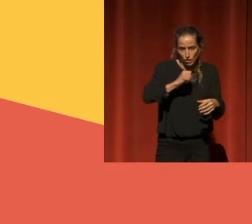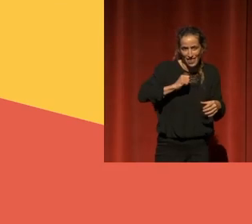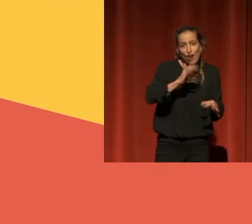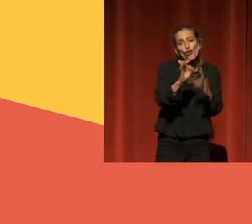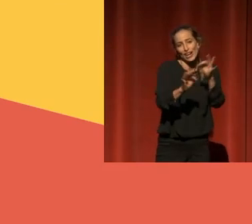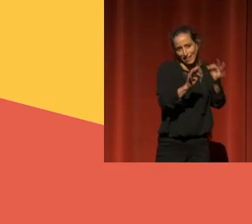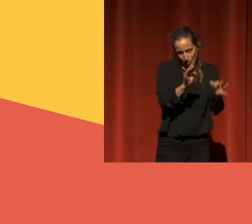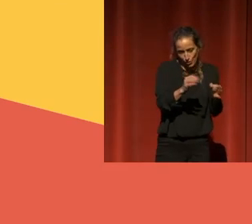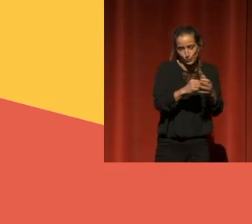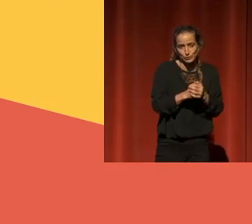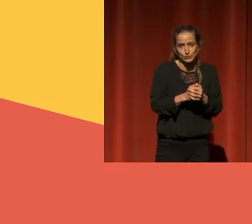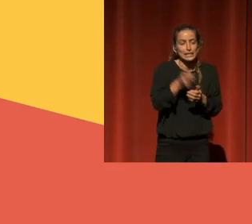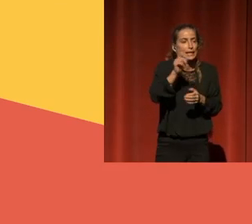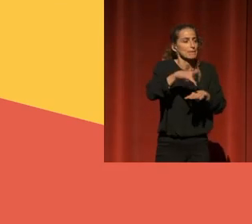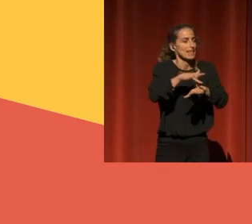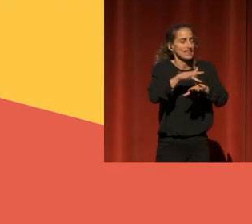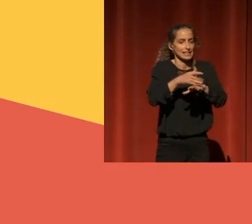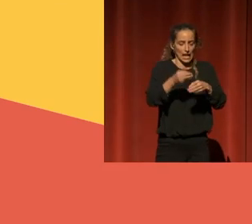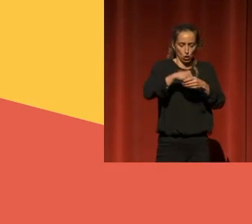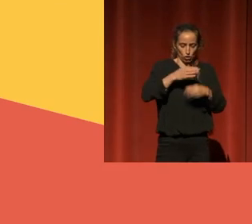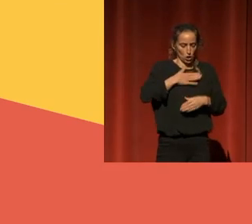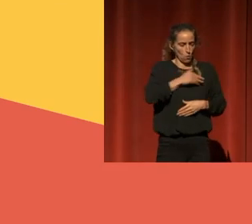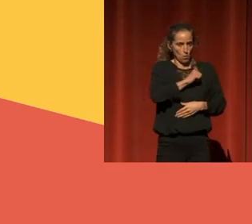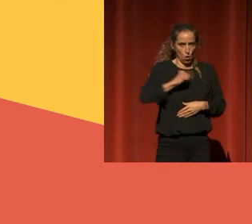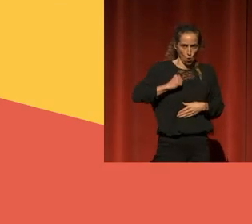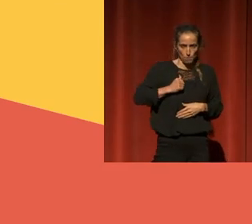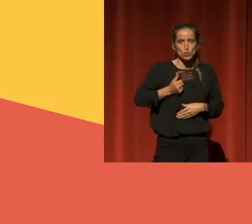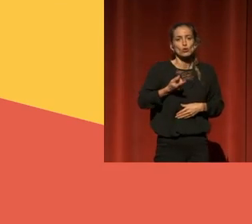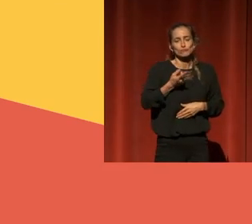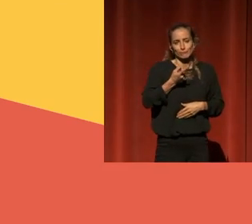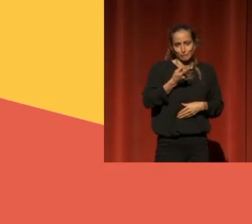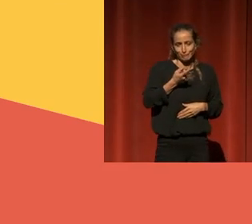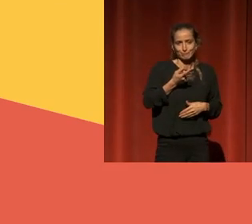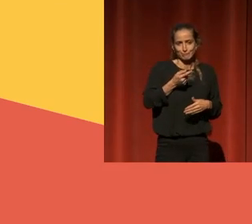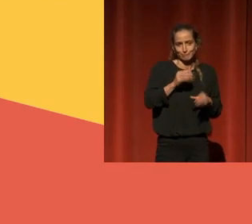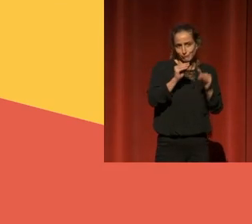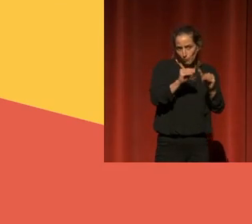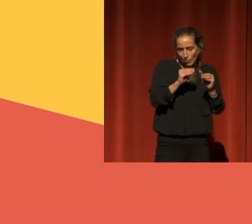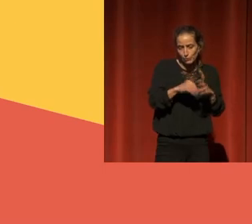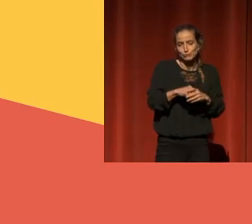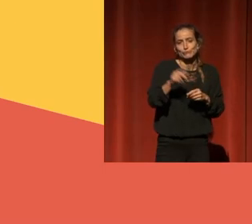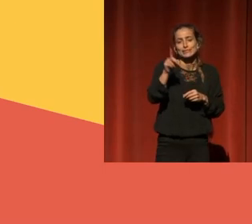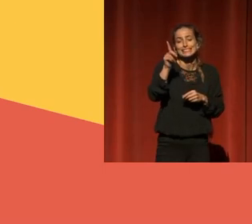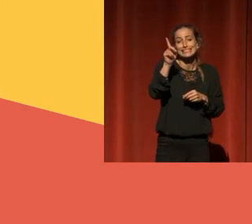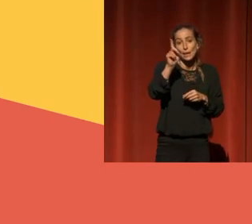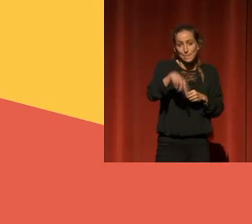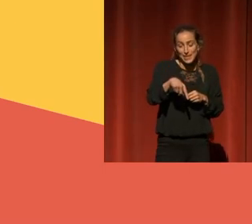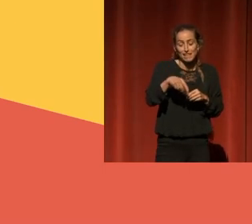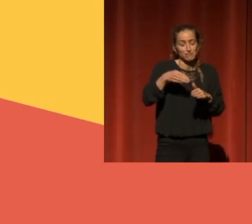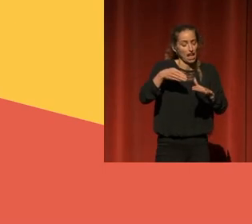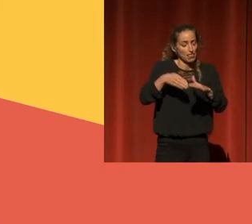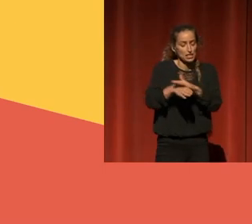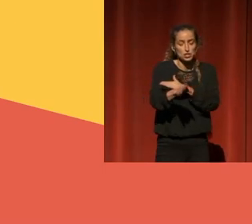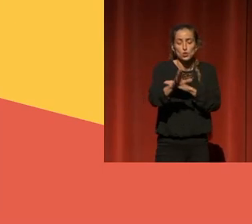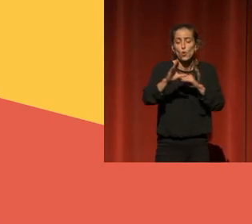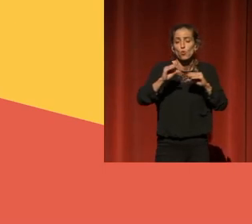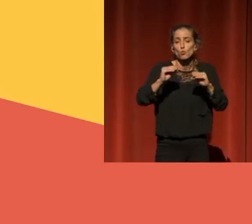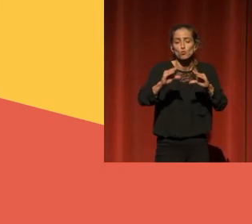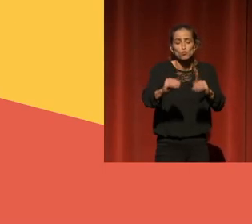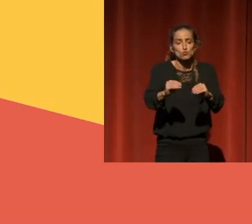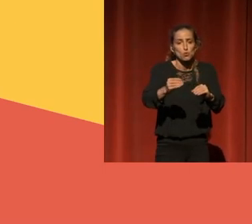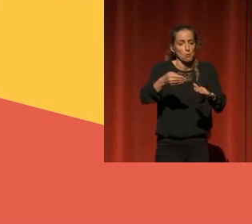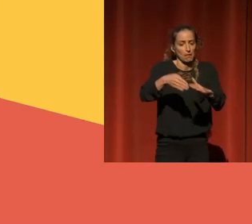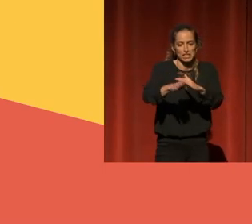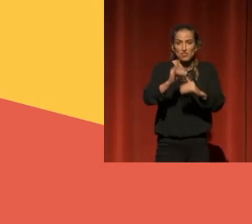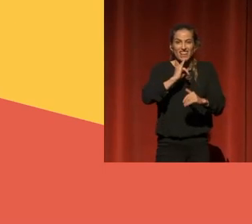los contenidos digitales propios así como la conservación acceso y uso de la información electrónica